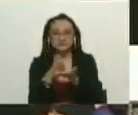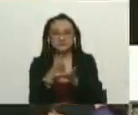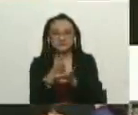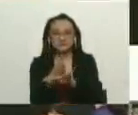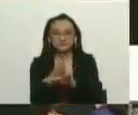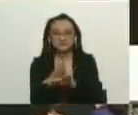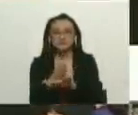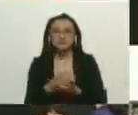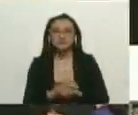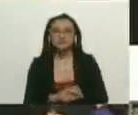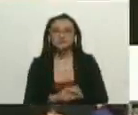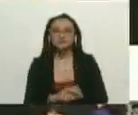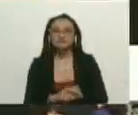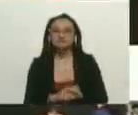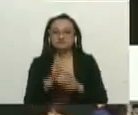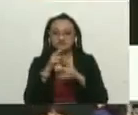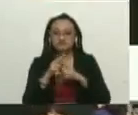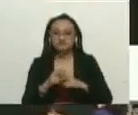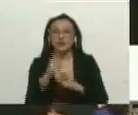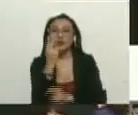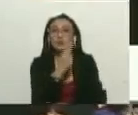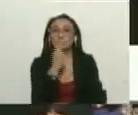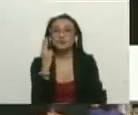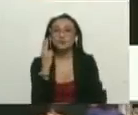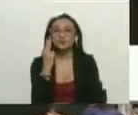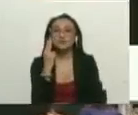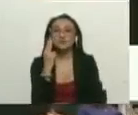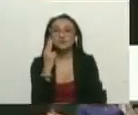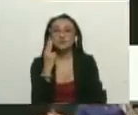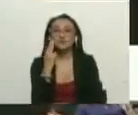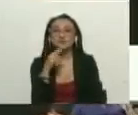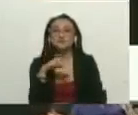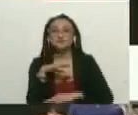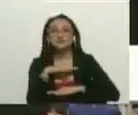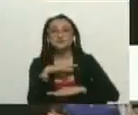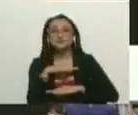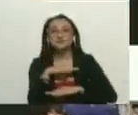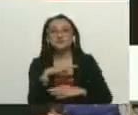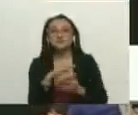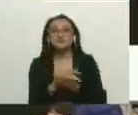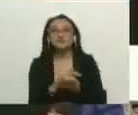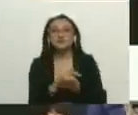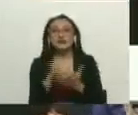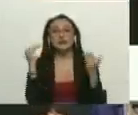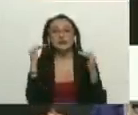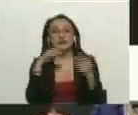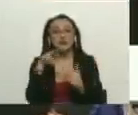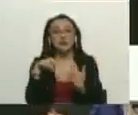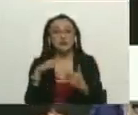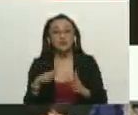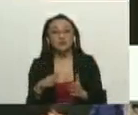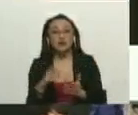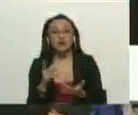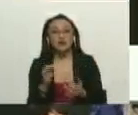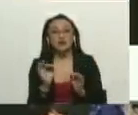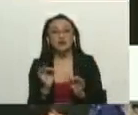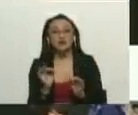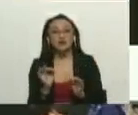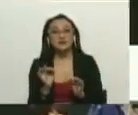absoluta, honestidad, compromiso, eficiencia, ética revolucionaria y